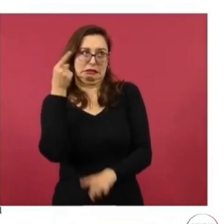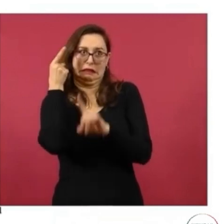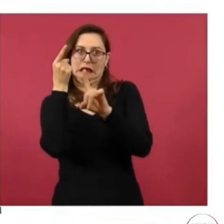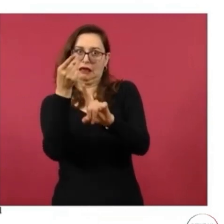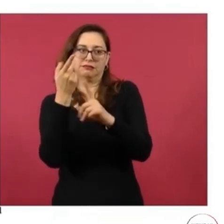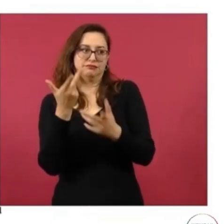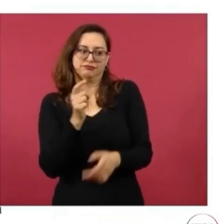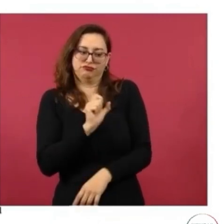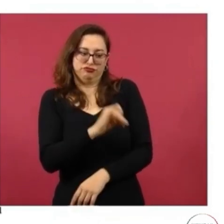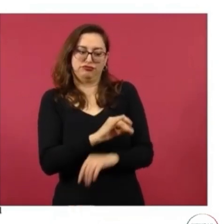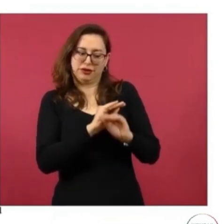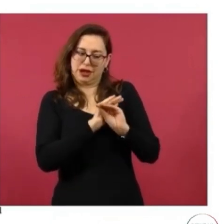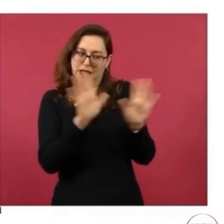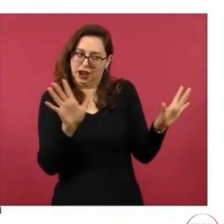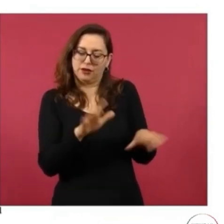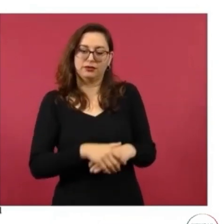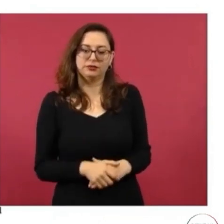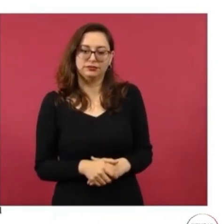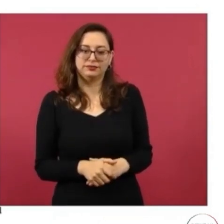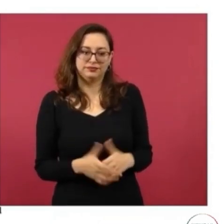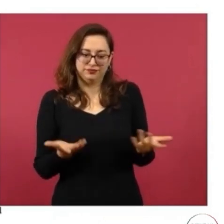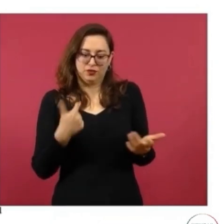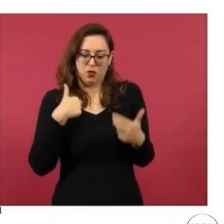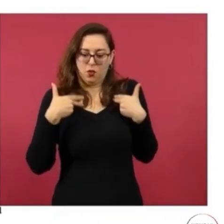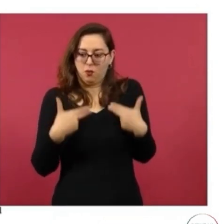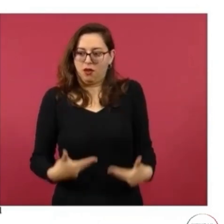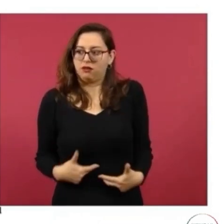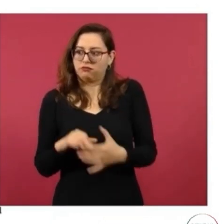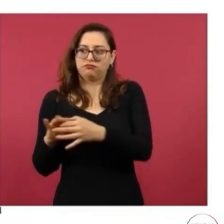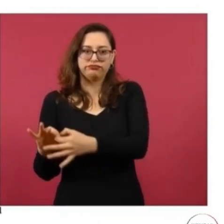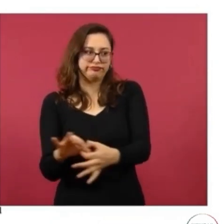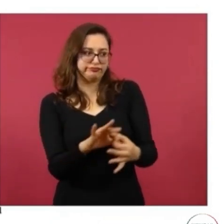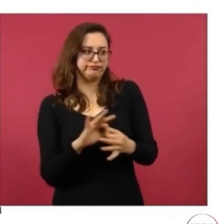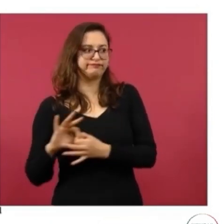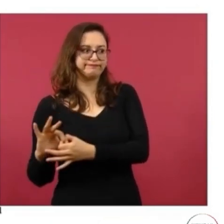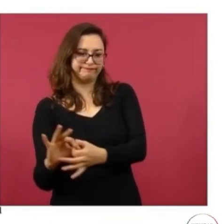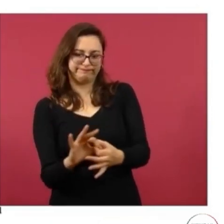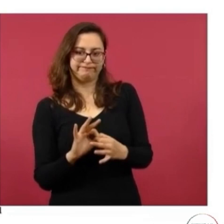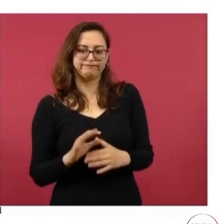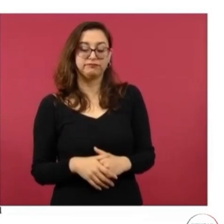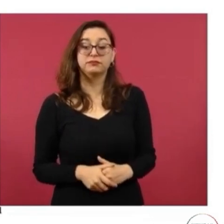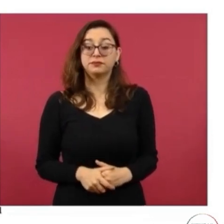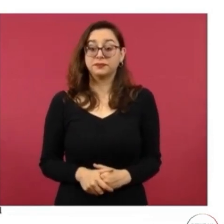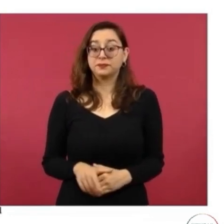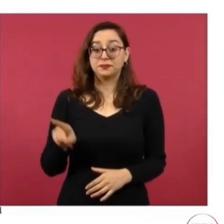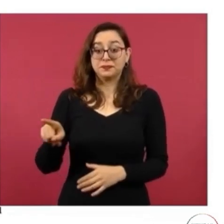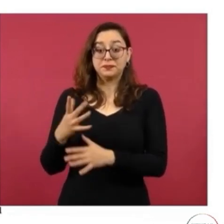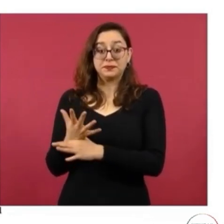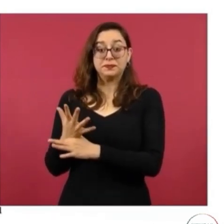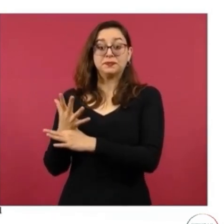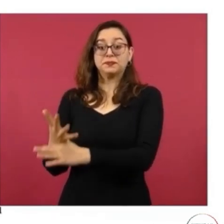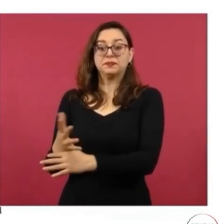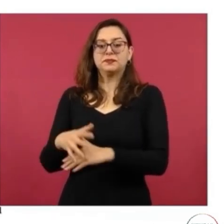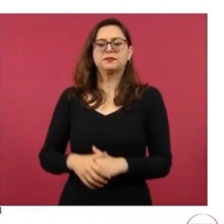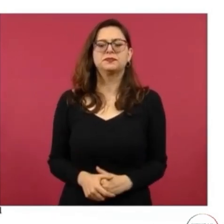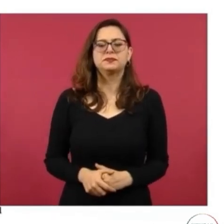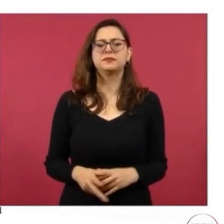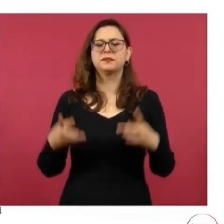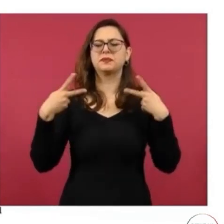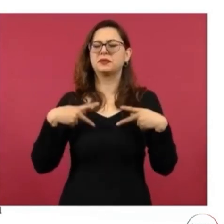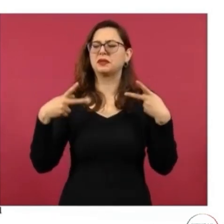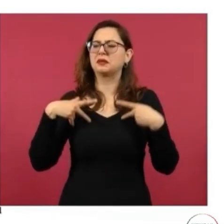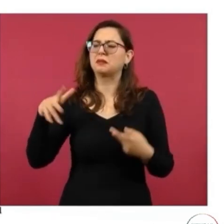es mi humanismo. Y digo que es gente muy noble y muy